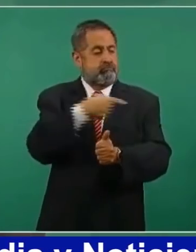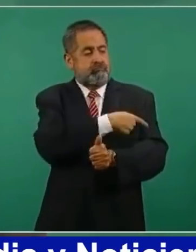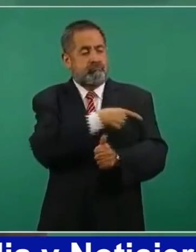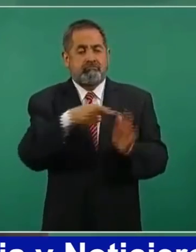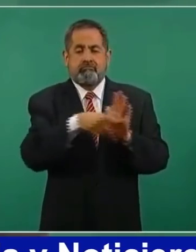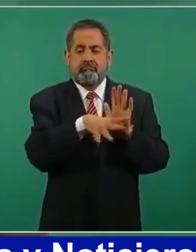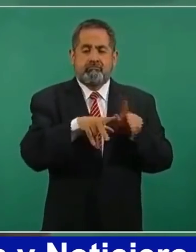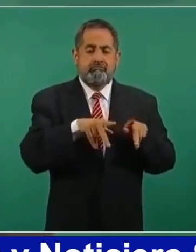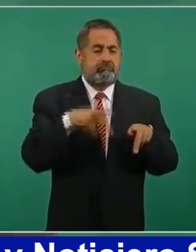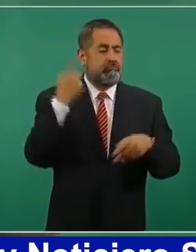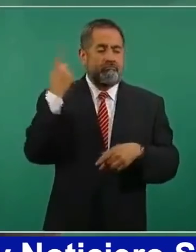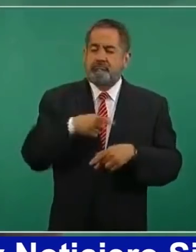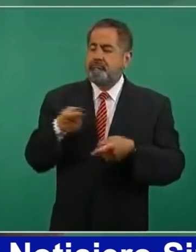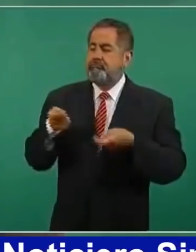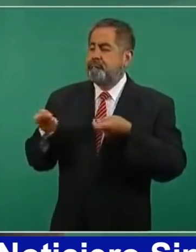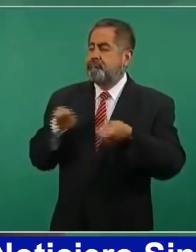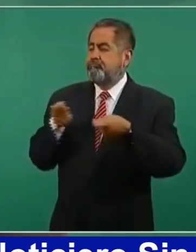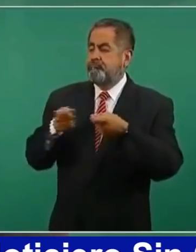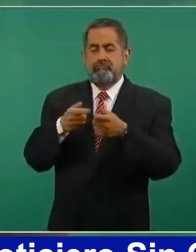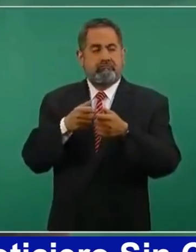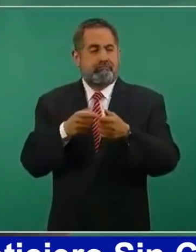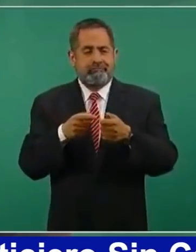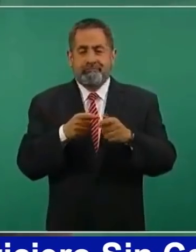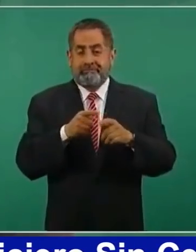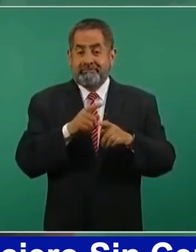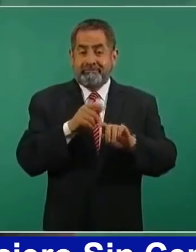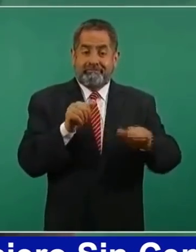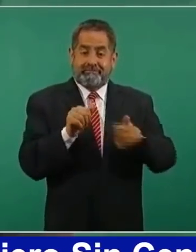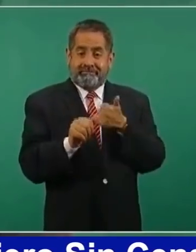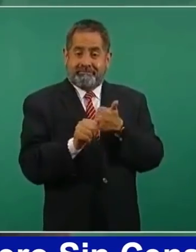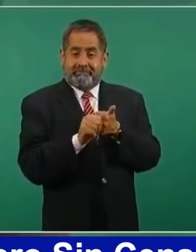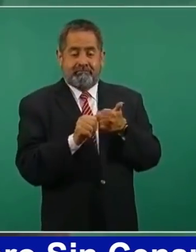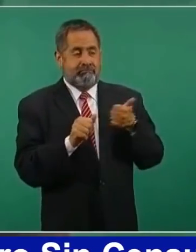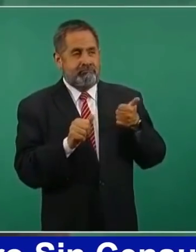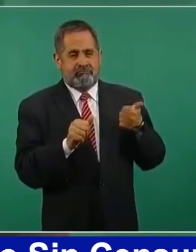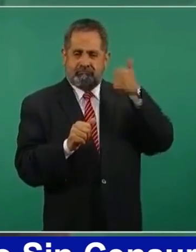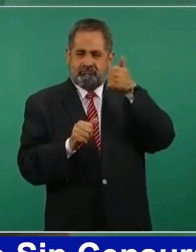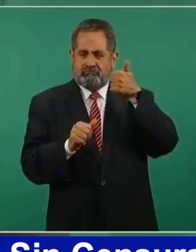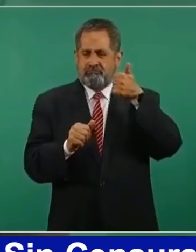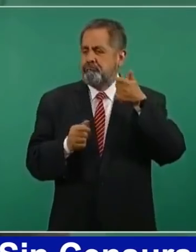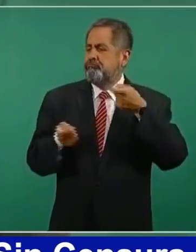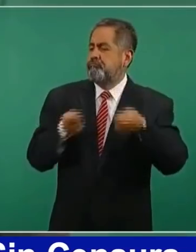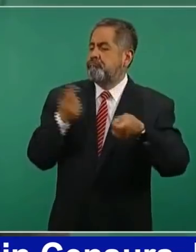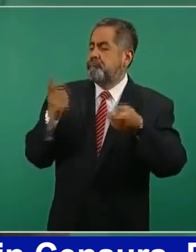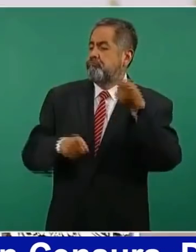instrumentos de los que realmente mandaban y decidían.